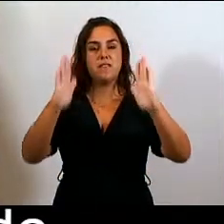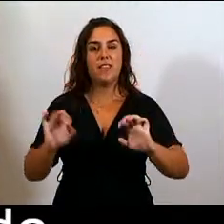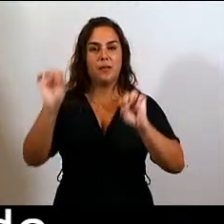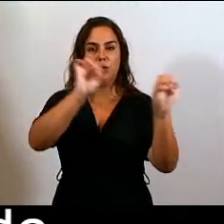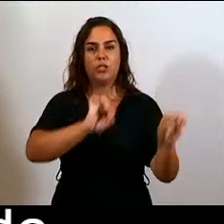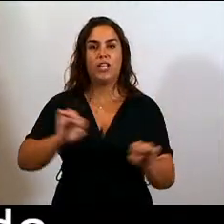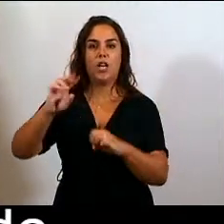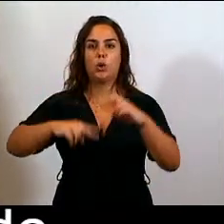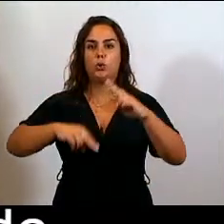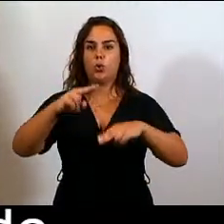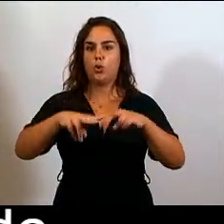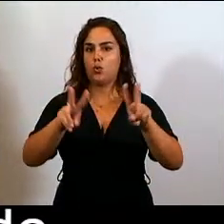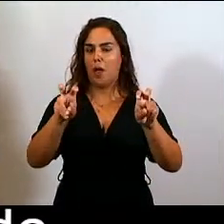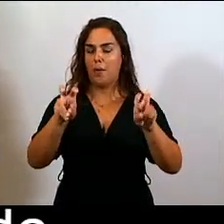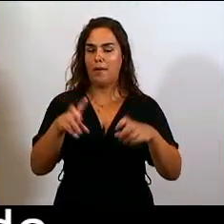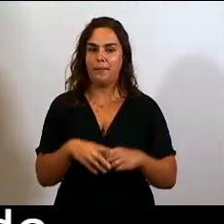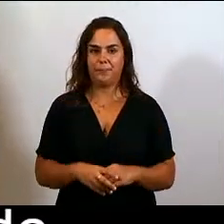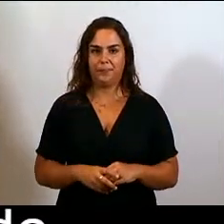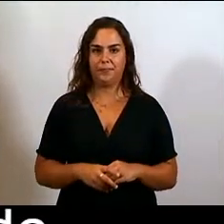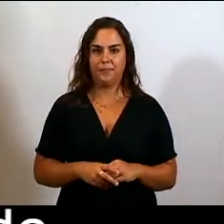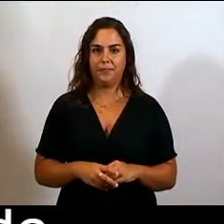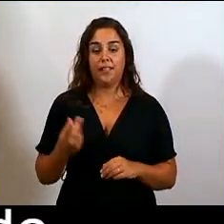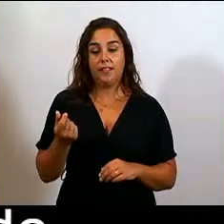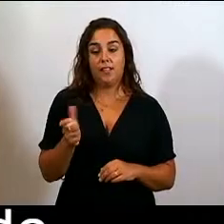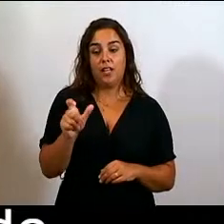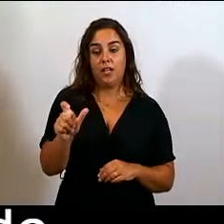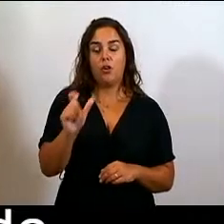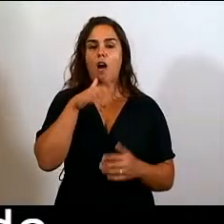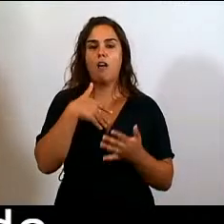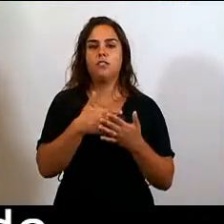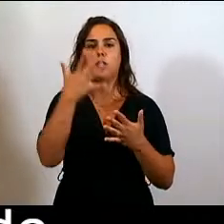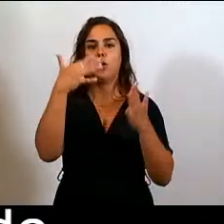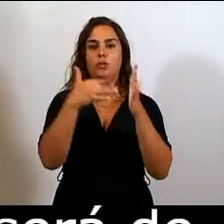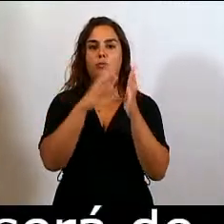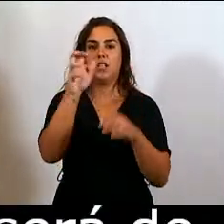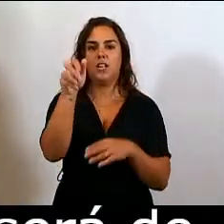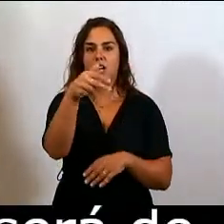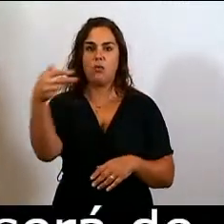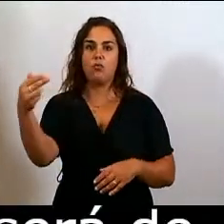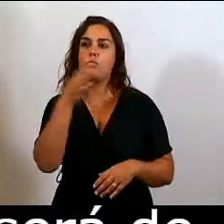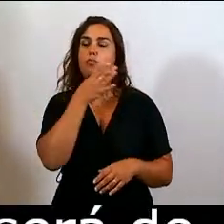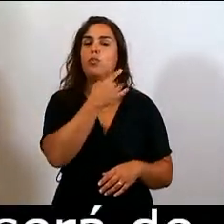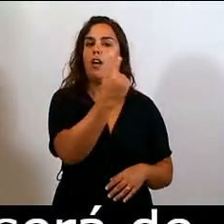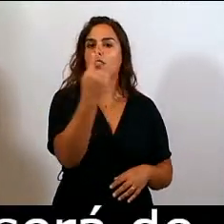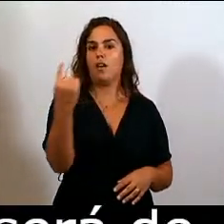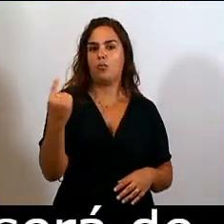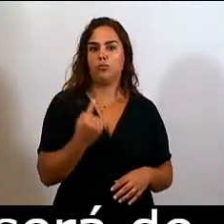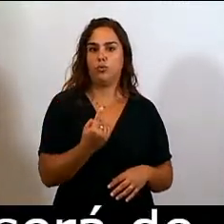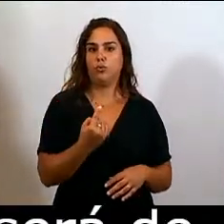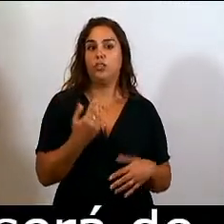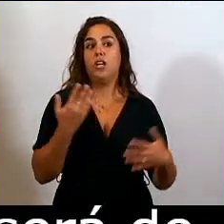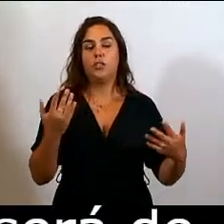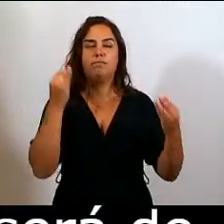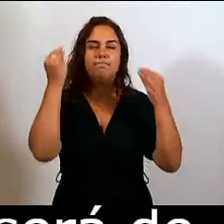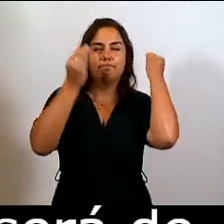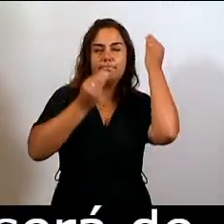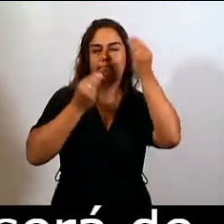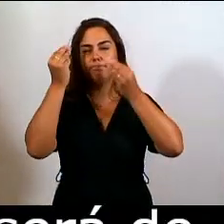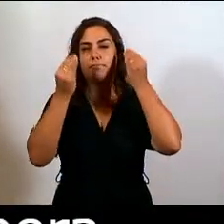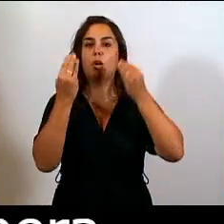nueva construcción. La cuantía será de hasta 4.000 euros por cada una de las viviendas y se espera llegar a